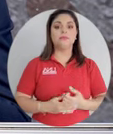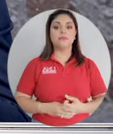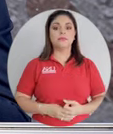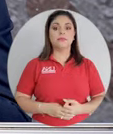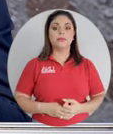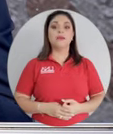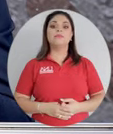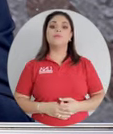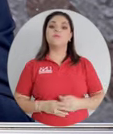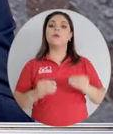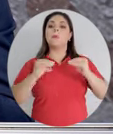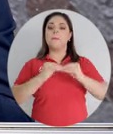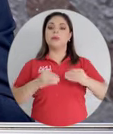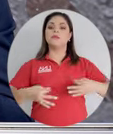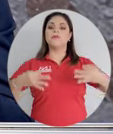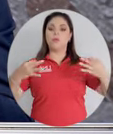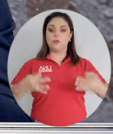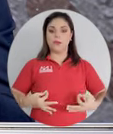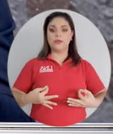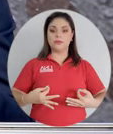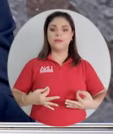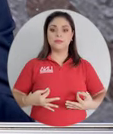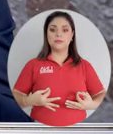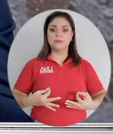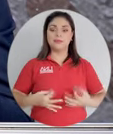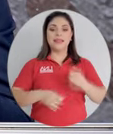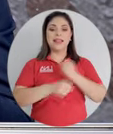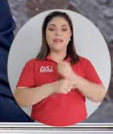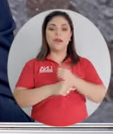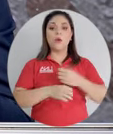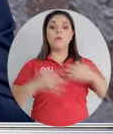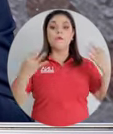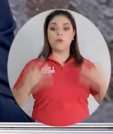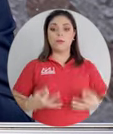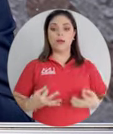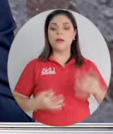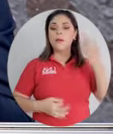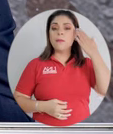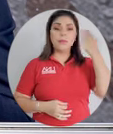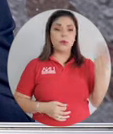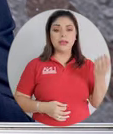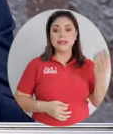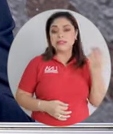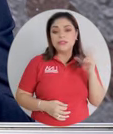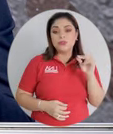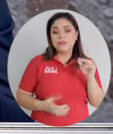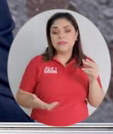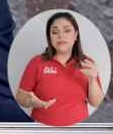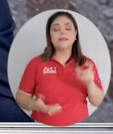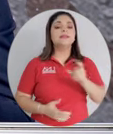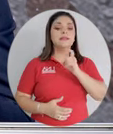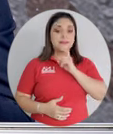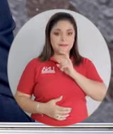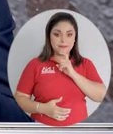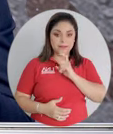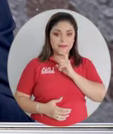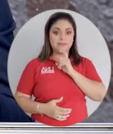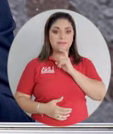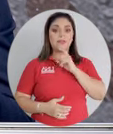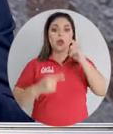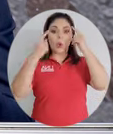economía más basada en la formalidad, en los empleos formales, porque de lo contrario va